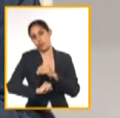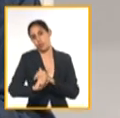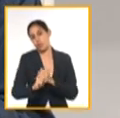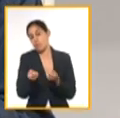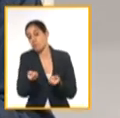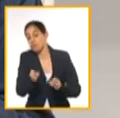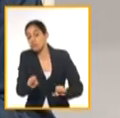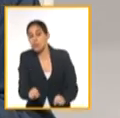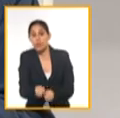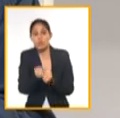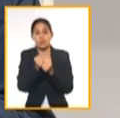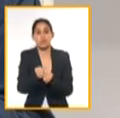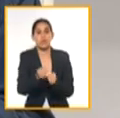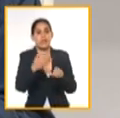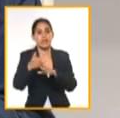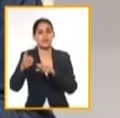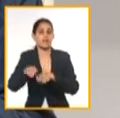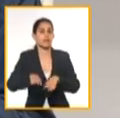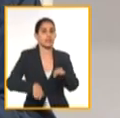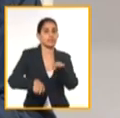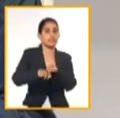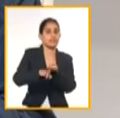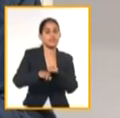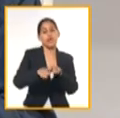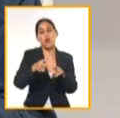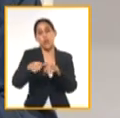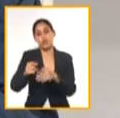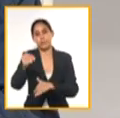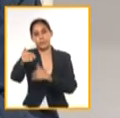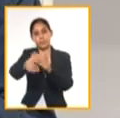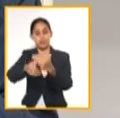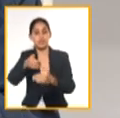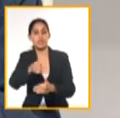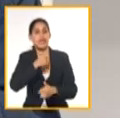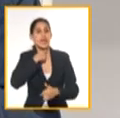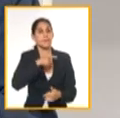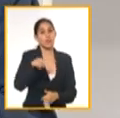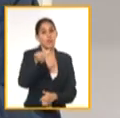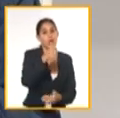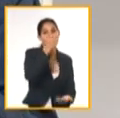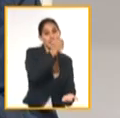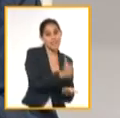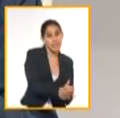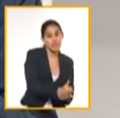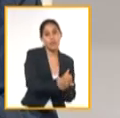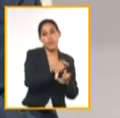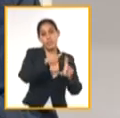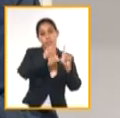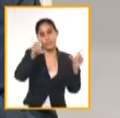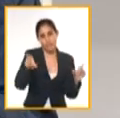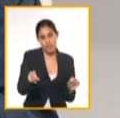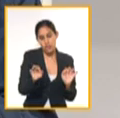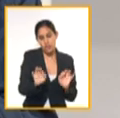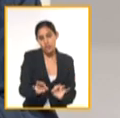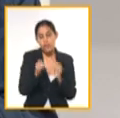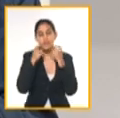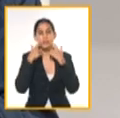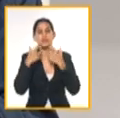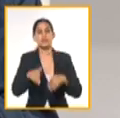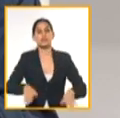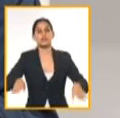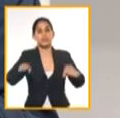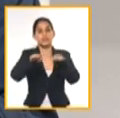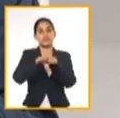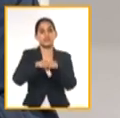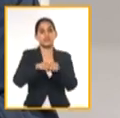frecuencia y estabilizan la operación. Y además de eso, como están en el centro del país, también hace un equilibrio de potencia en la red de transmisión como tal.